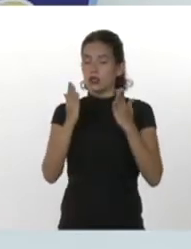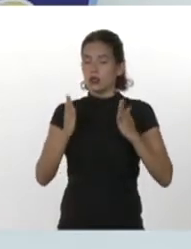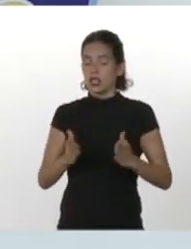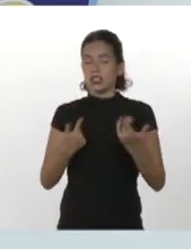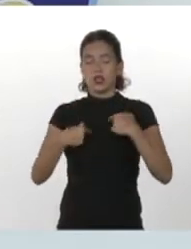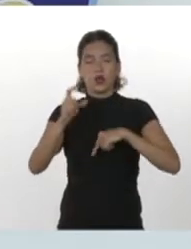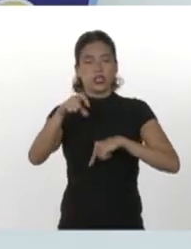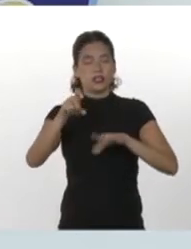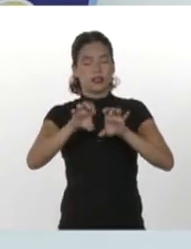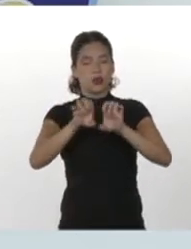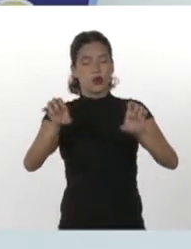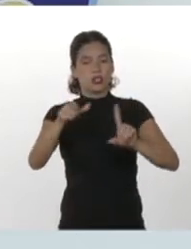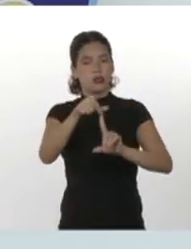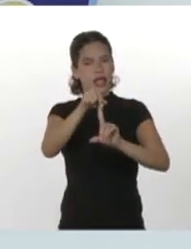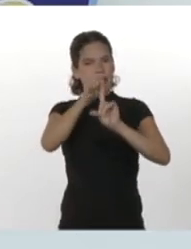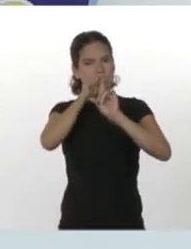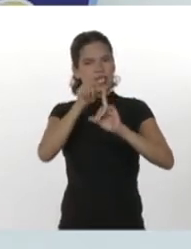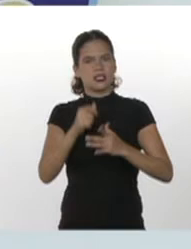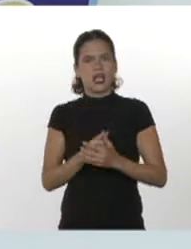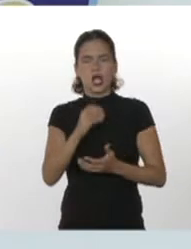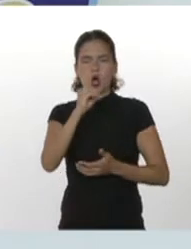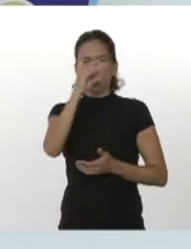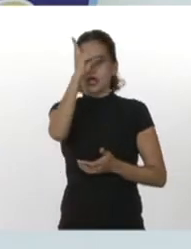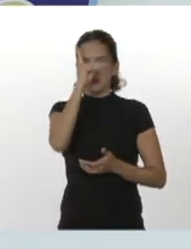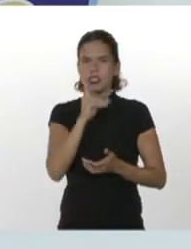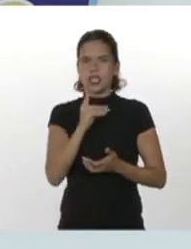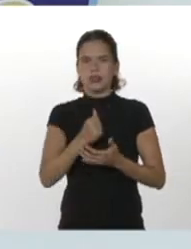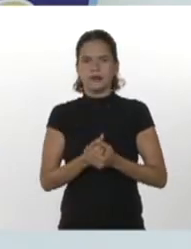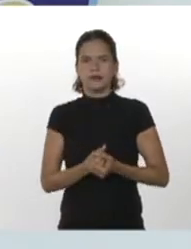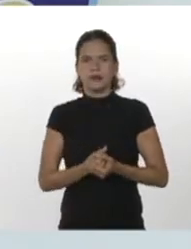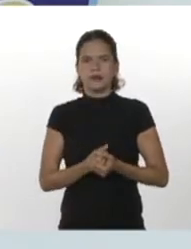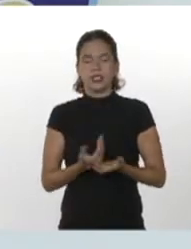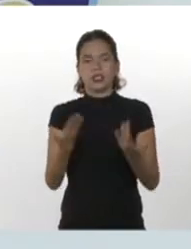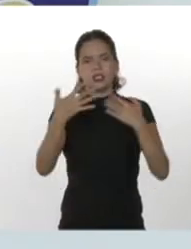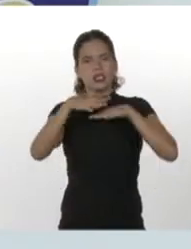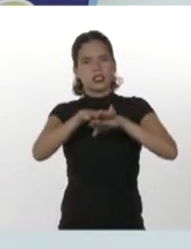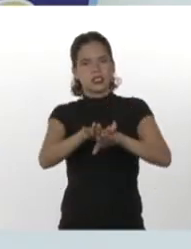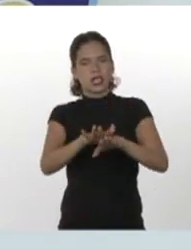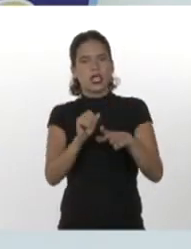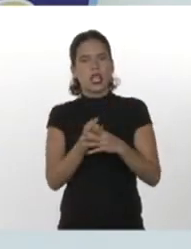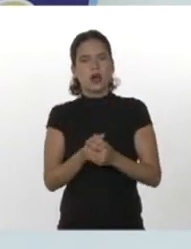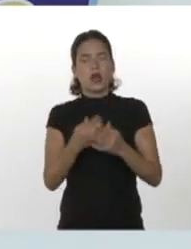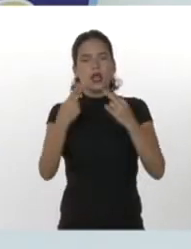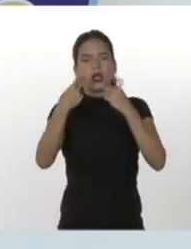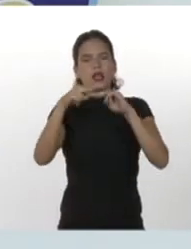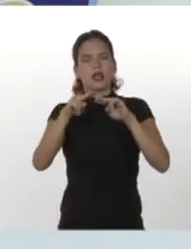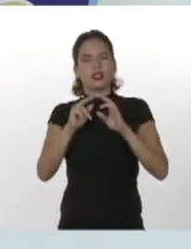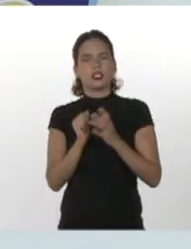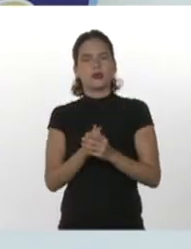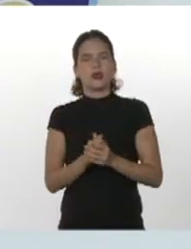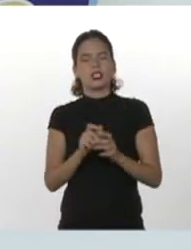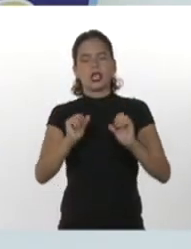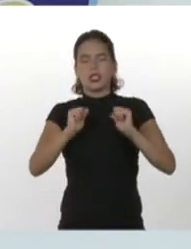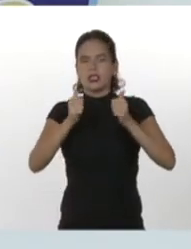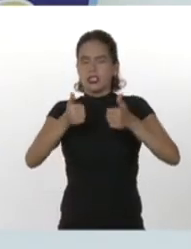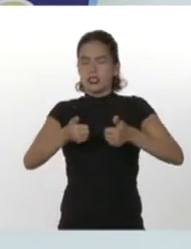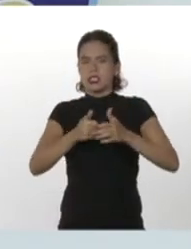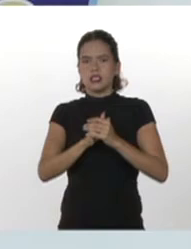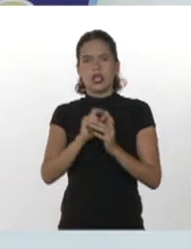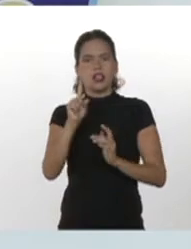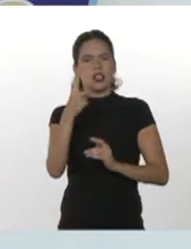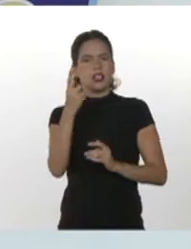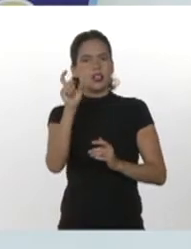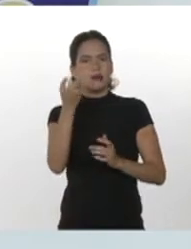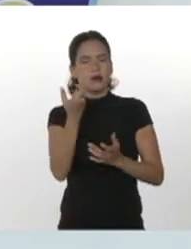estudiantes con necesidades educativas especiales y o con discapacidad que están integrados en el nivel de educación inicial, de